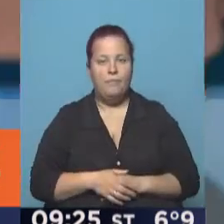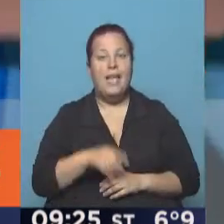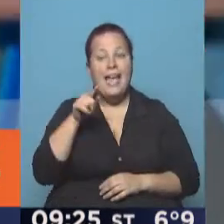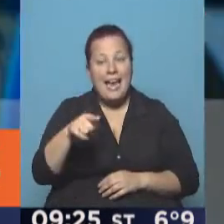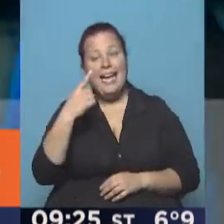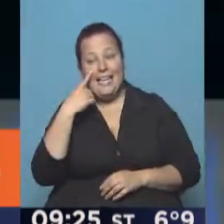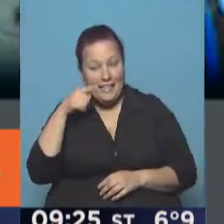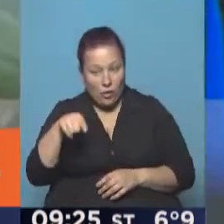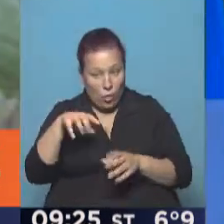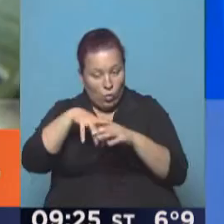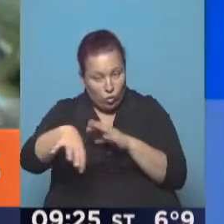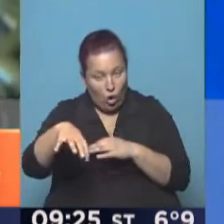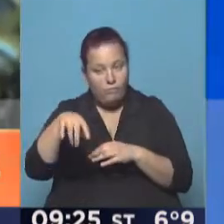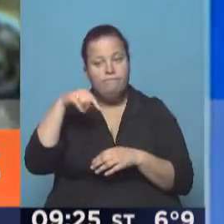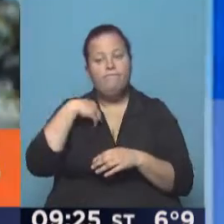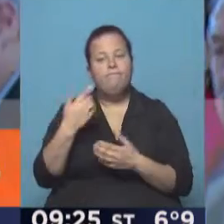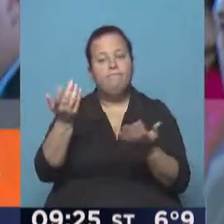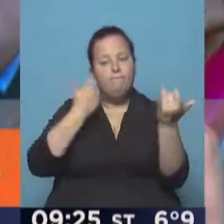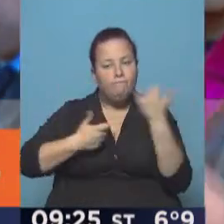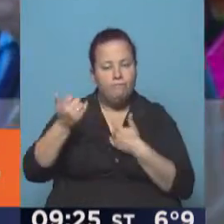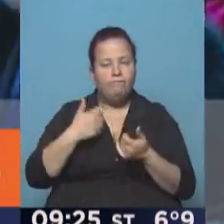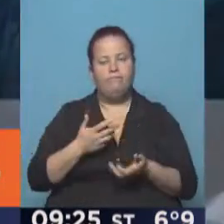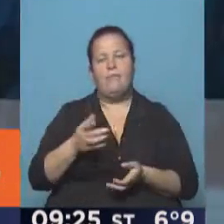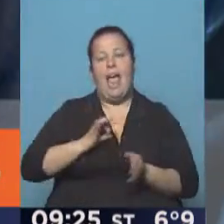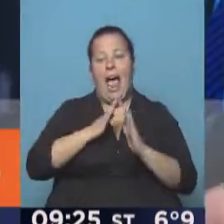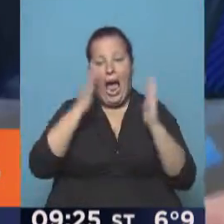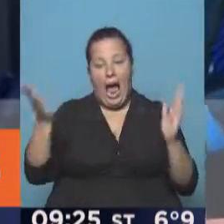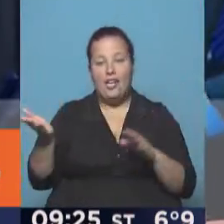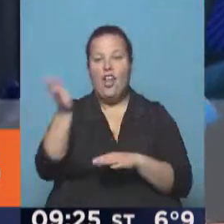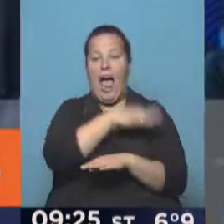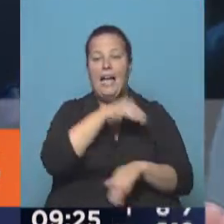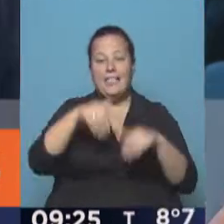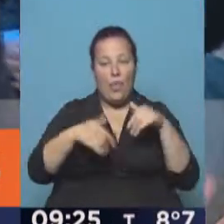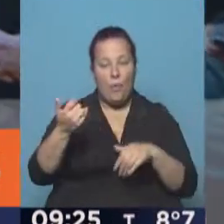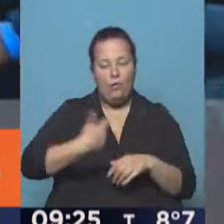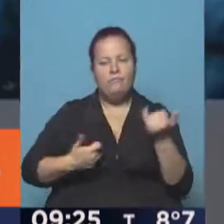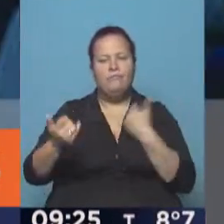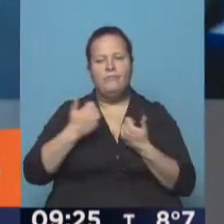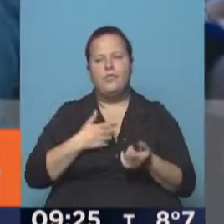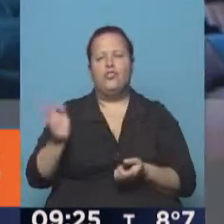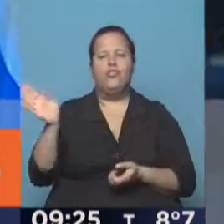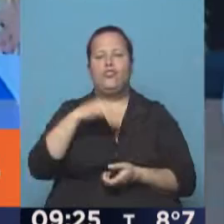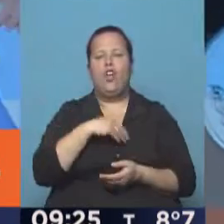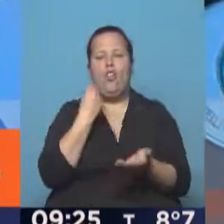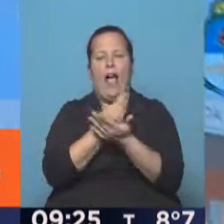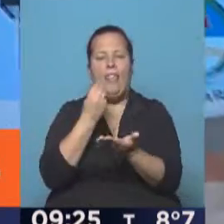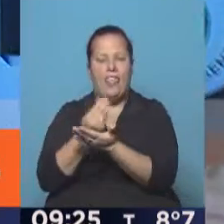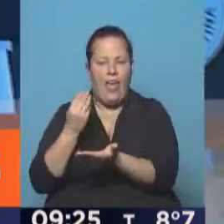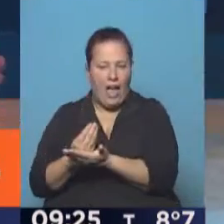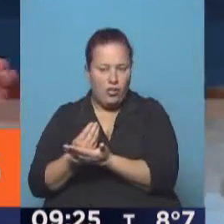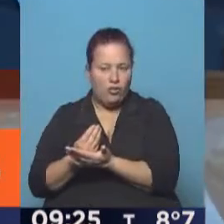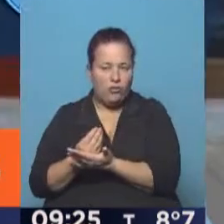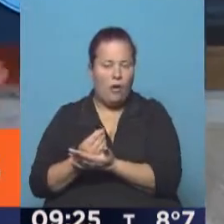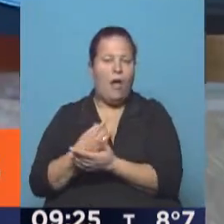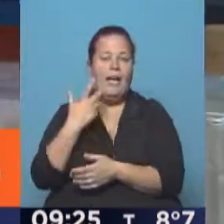ese instituto recibimos, durante el año previo a las elecciones, recibimos a todos los candidatos, o